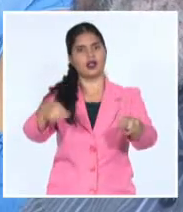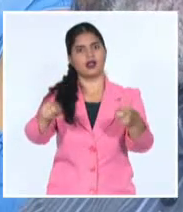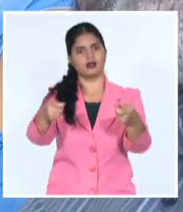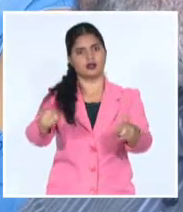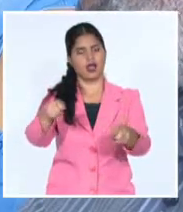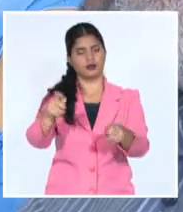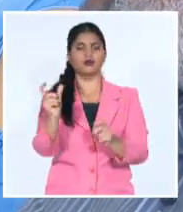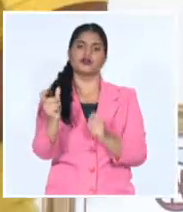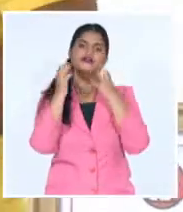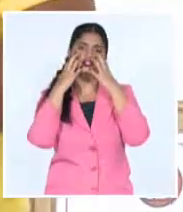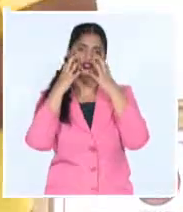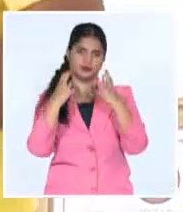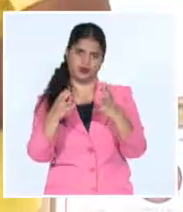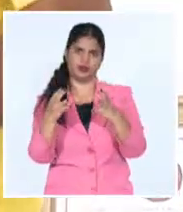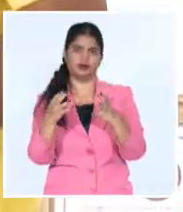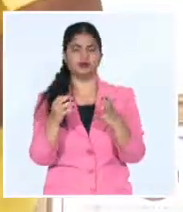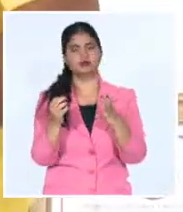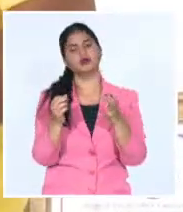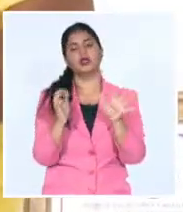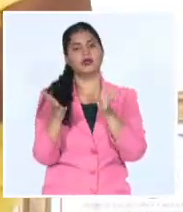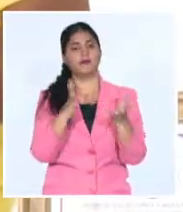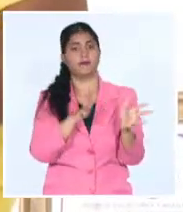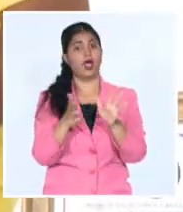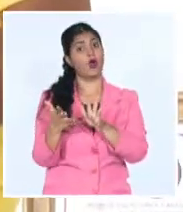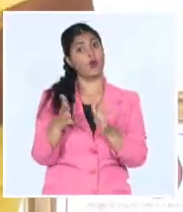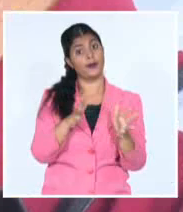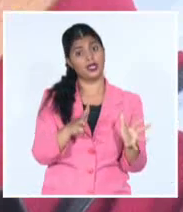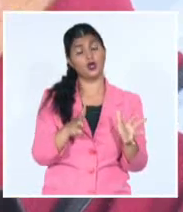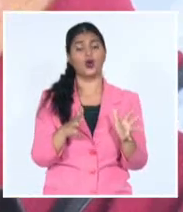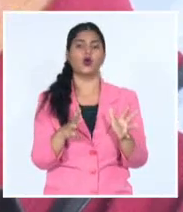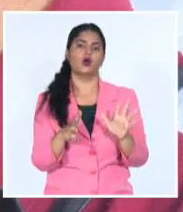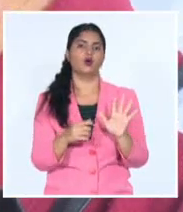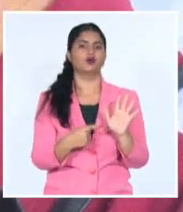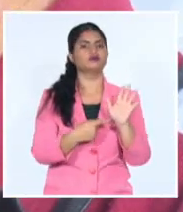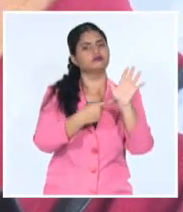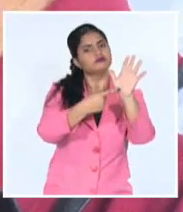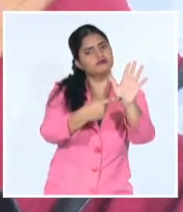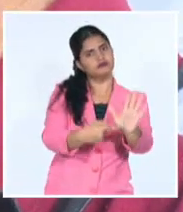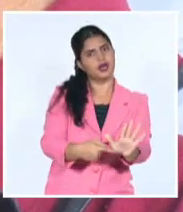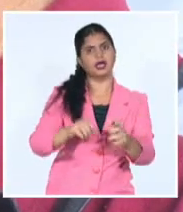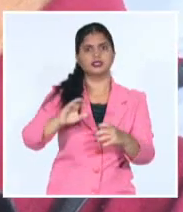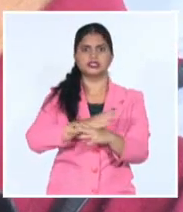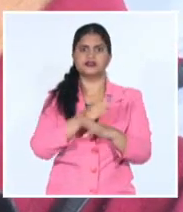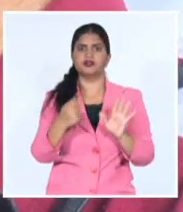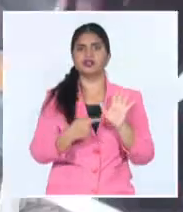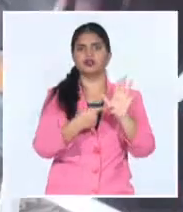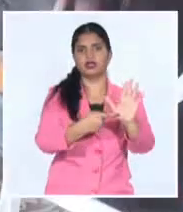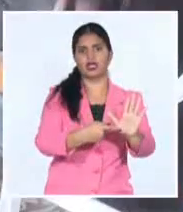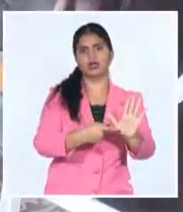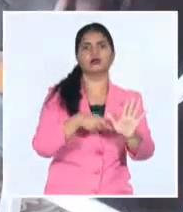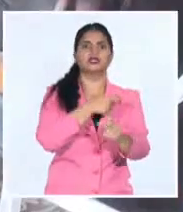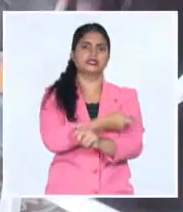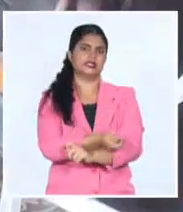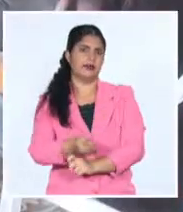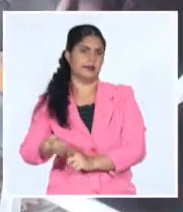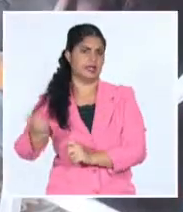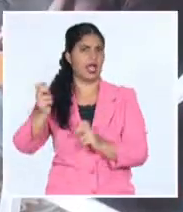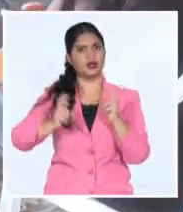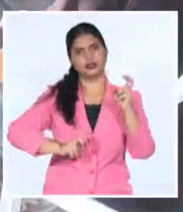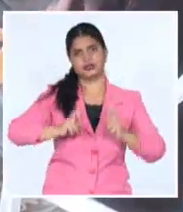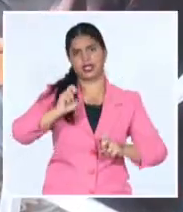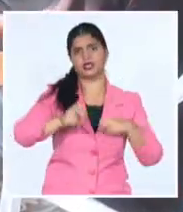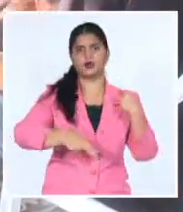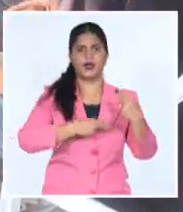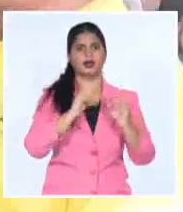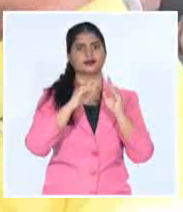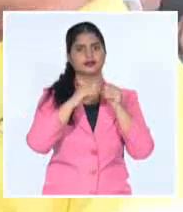que se evalúan alrededor de medio centenar de trabajos provenientes de todas las radioemisoras granmenses. En Granma, Jacqueline